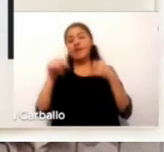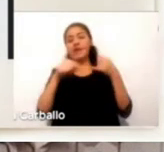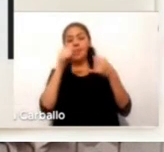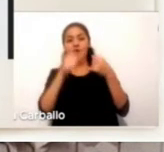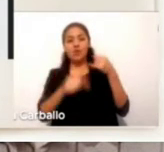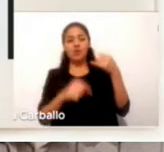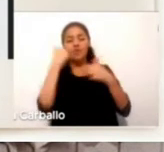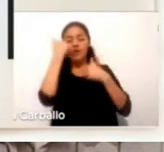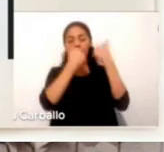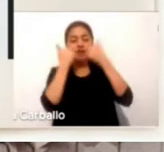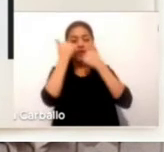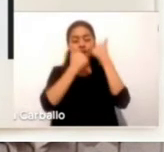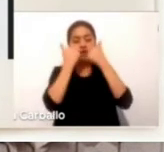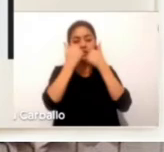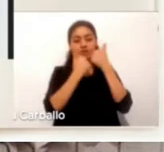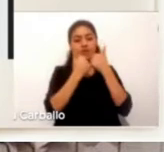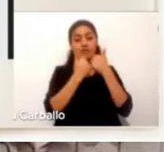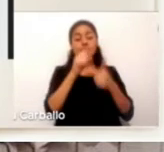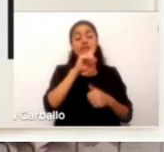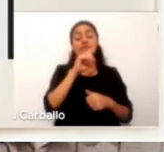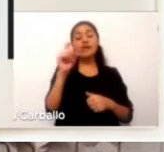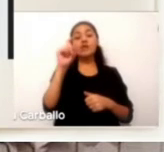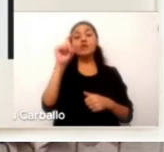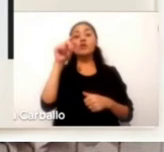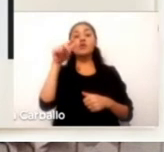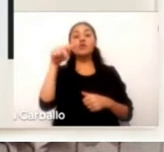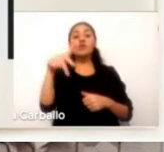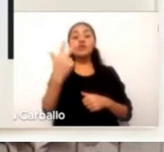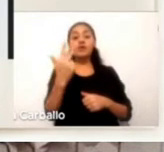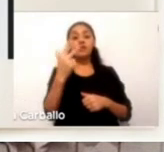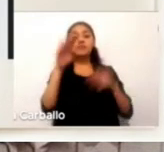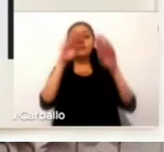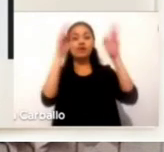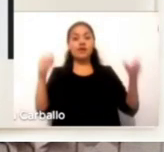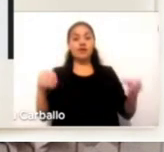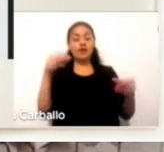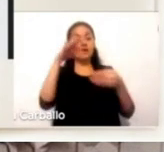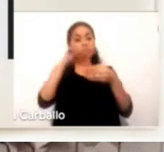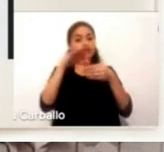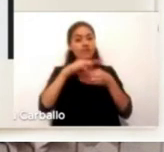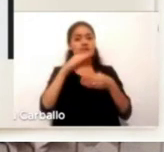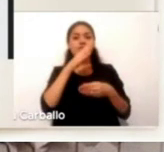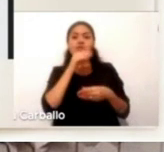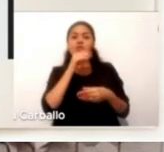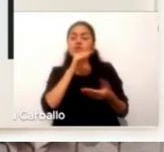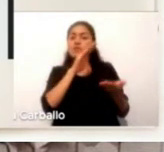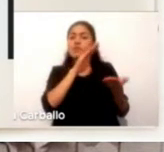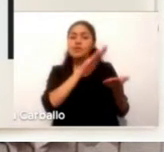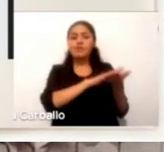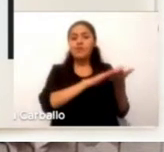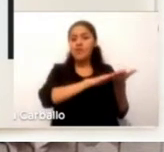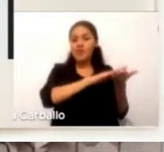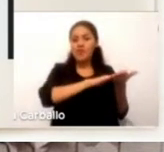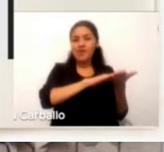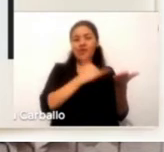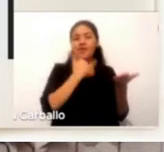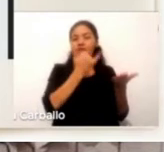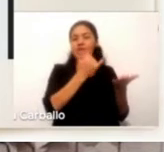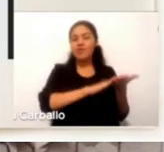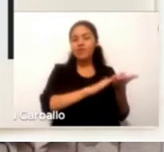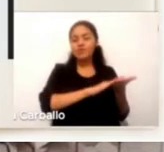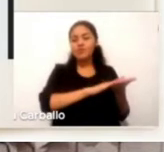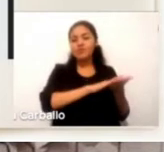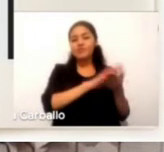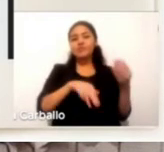de un grupo de 113 casillas, en las que no se pudo subsanar el error para la coincidencia de los 3 rubros fundamentales.